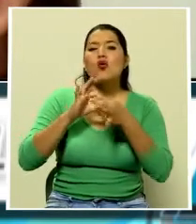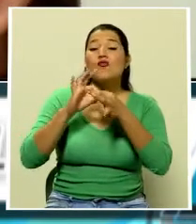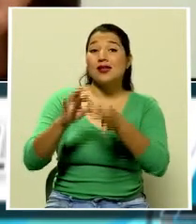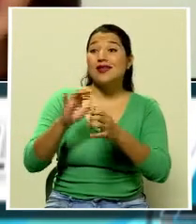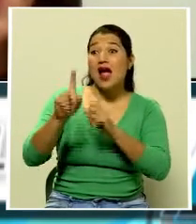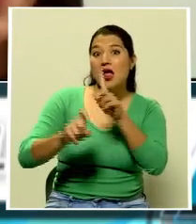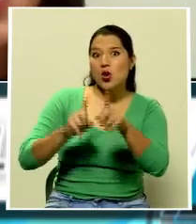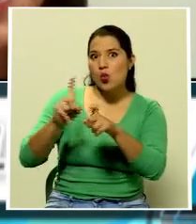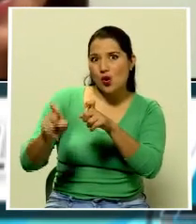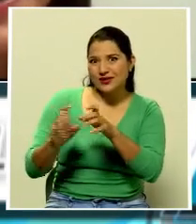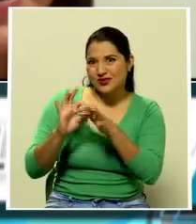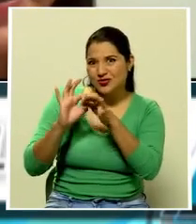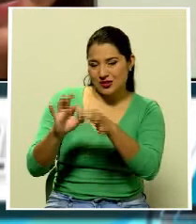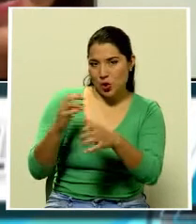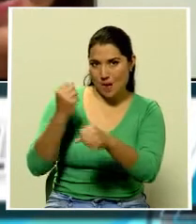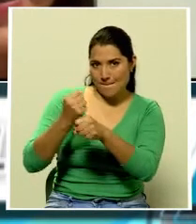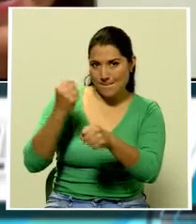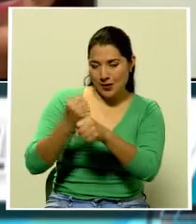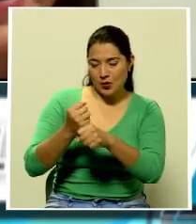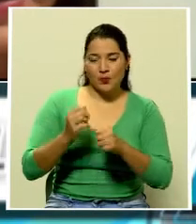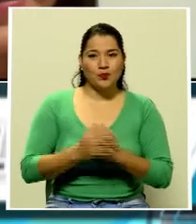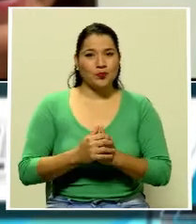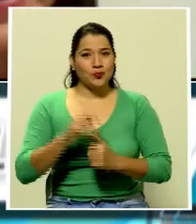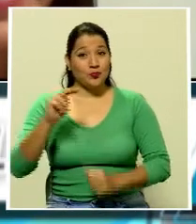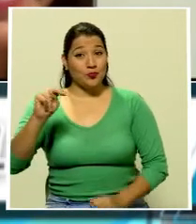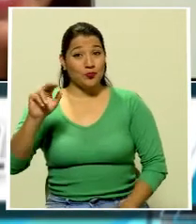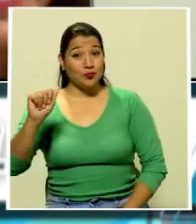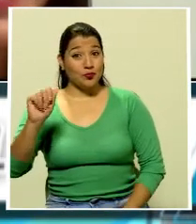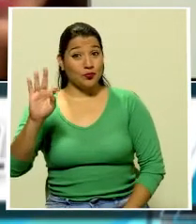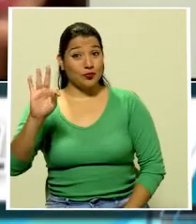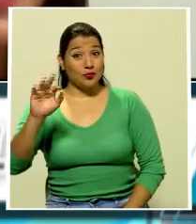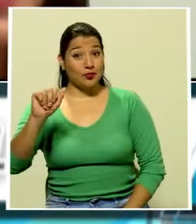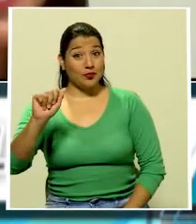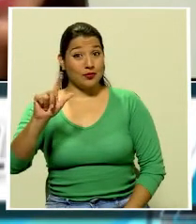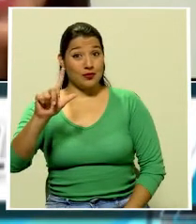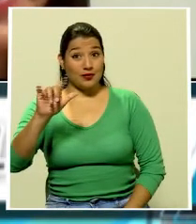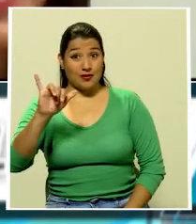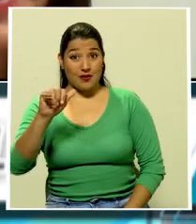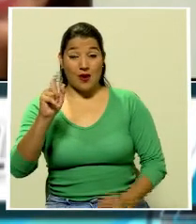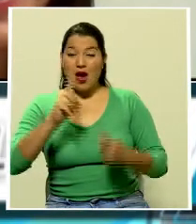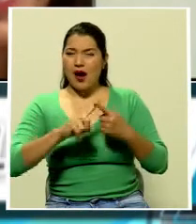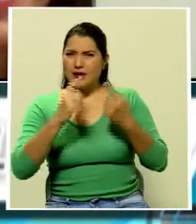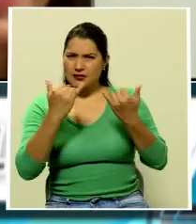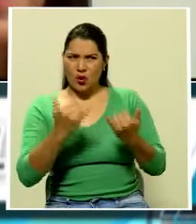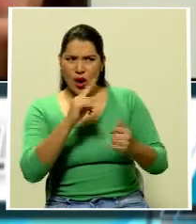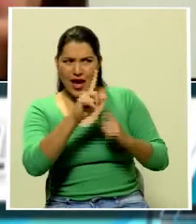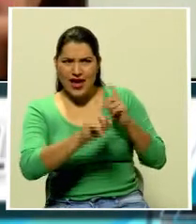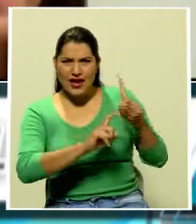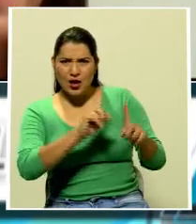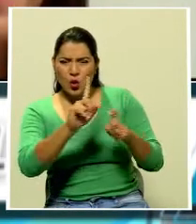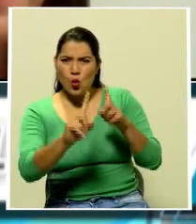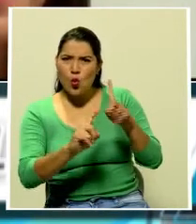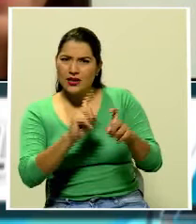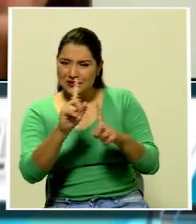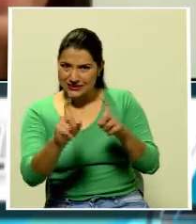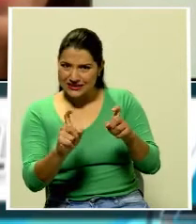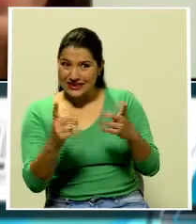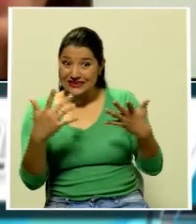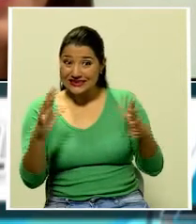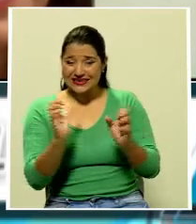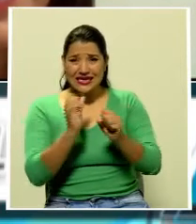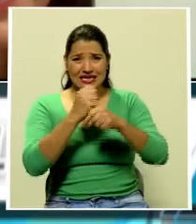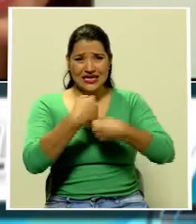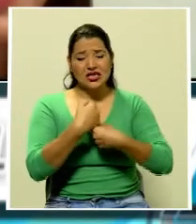expectativas de empleo. Natalia, hasta ahora las encuestas difundidas nos ofrecen un panorama muy poco